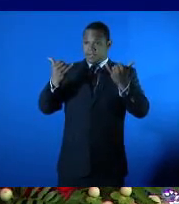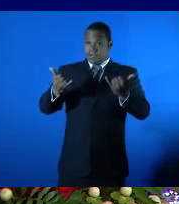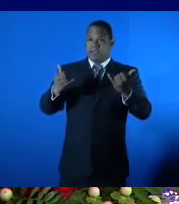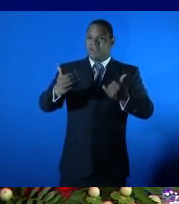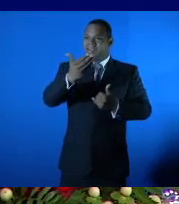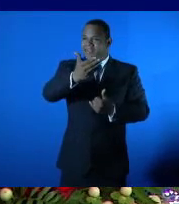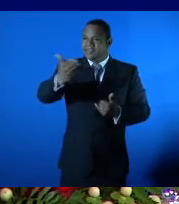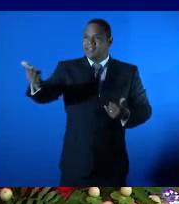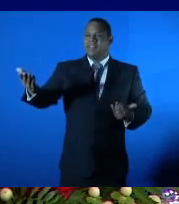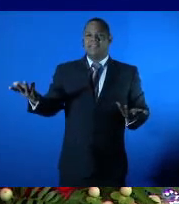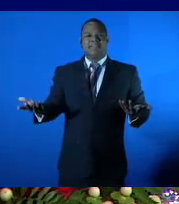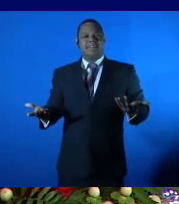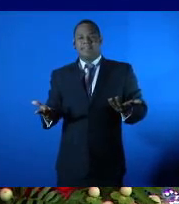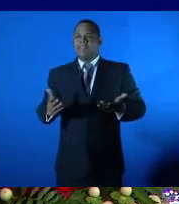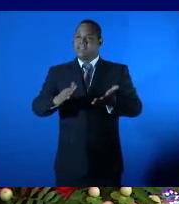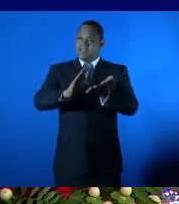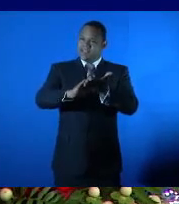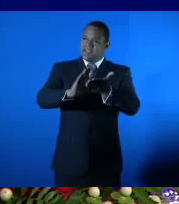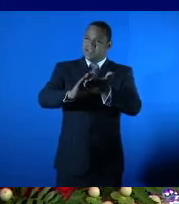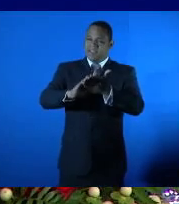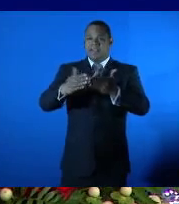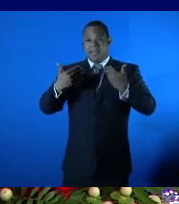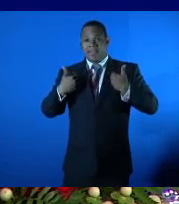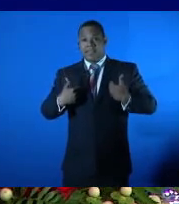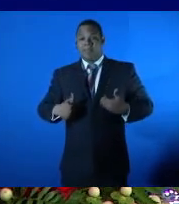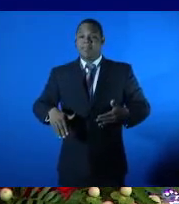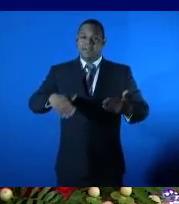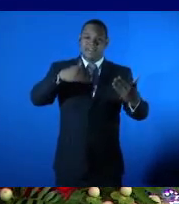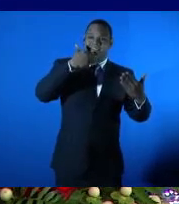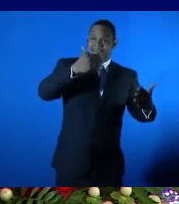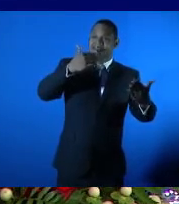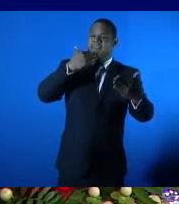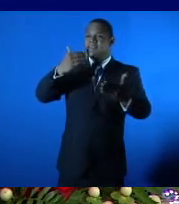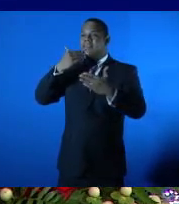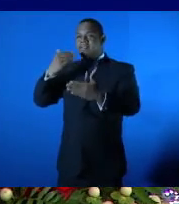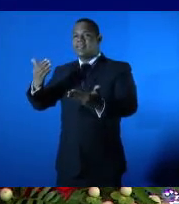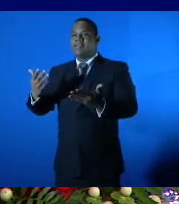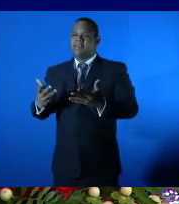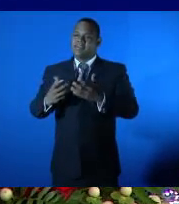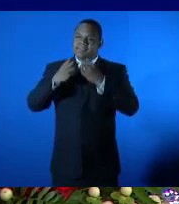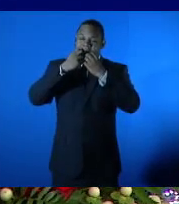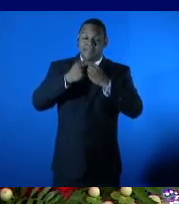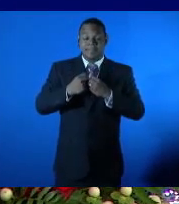de apoyo y solidaridad que varios presidentes ya expresaron.